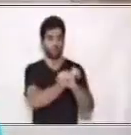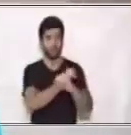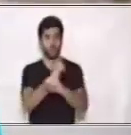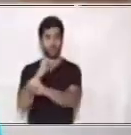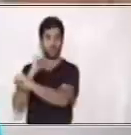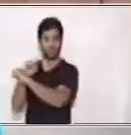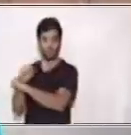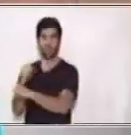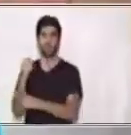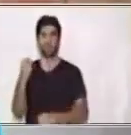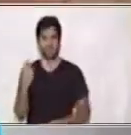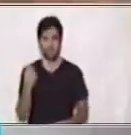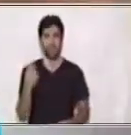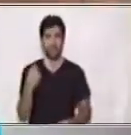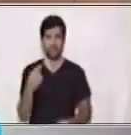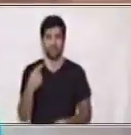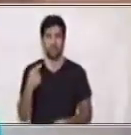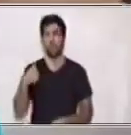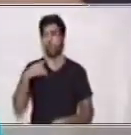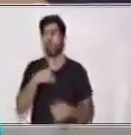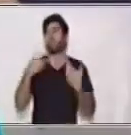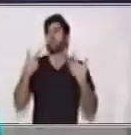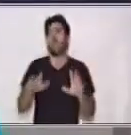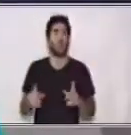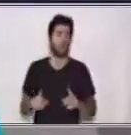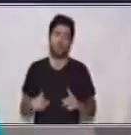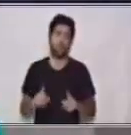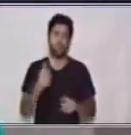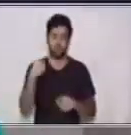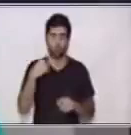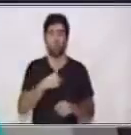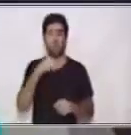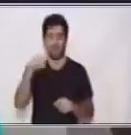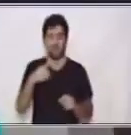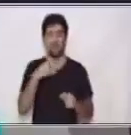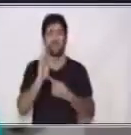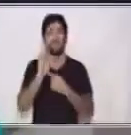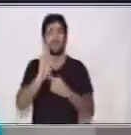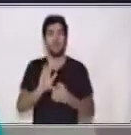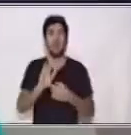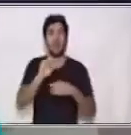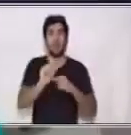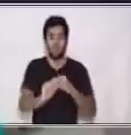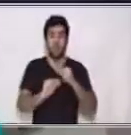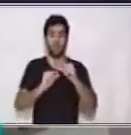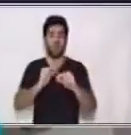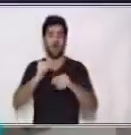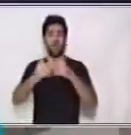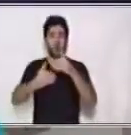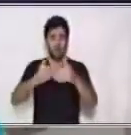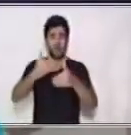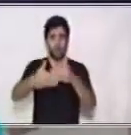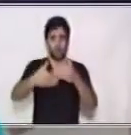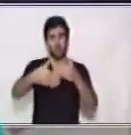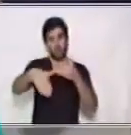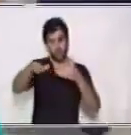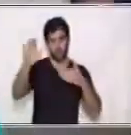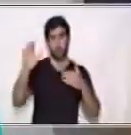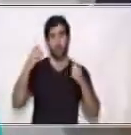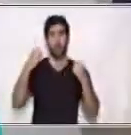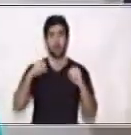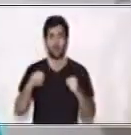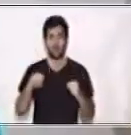acá. No la hicimos directamente para que usted no se pierda en el paso que es del doble del primer término por el segundo.